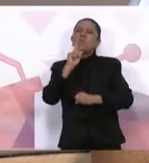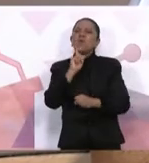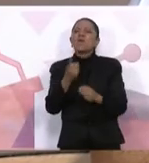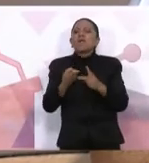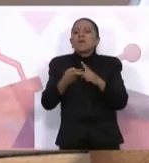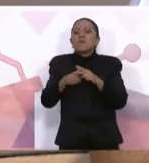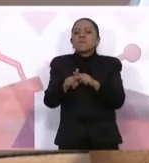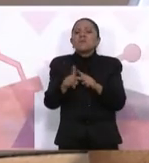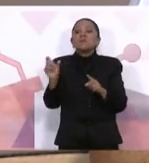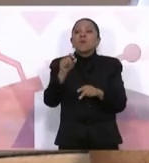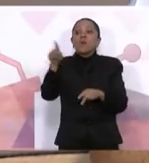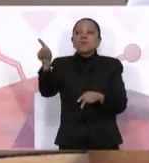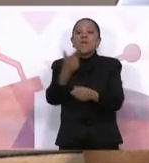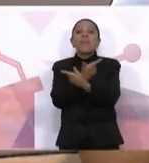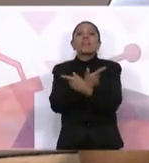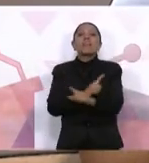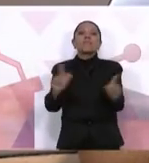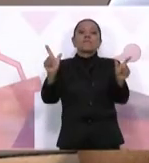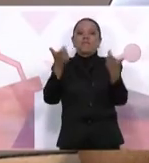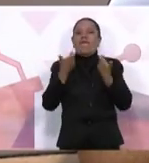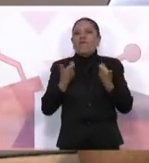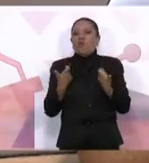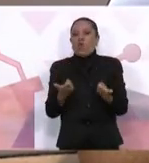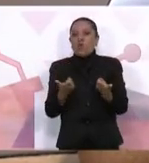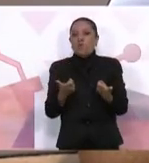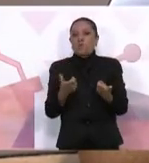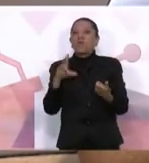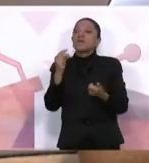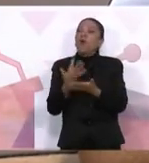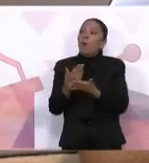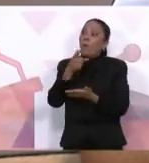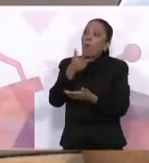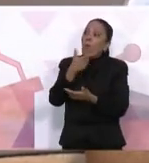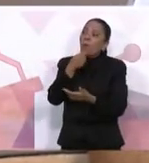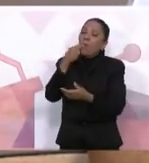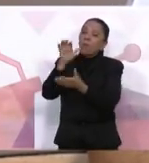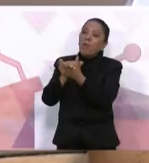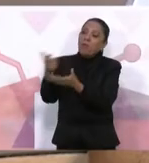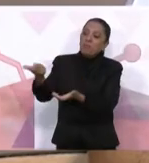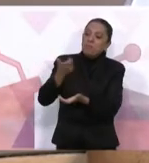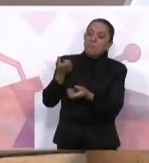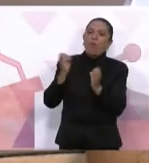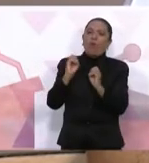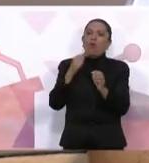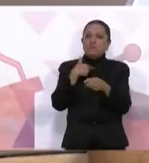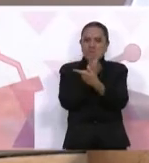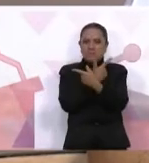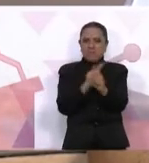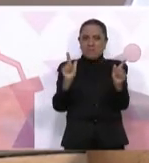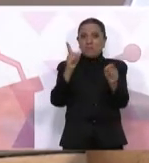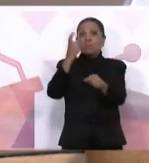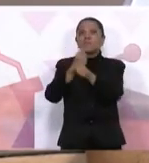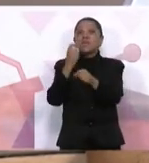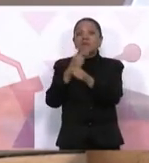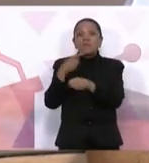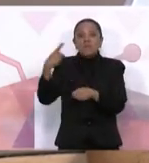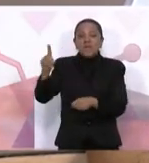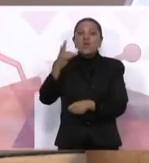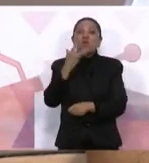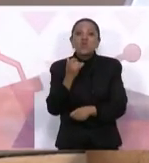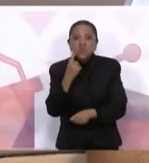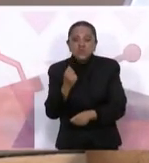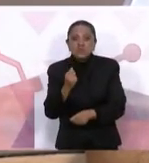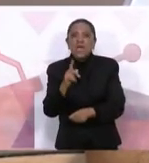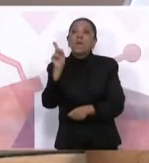libertad económica esa es la primera libertad que vamos a luchar que tengan cuando una mujer depende